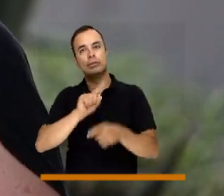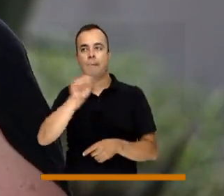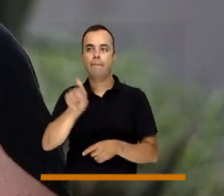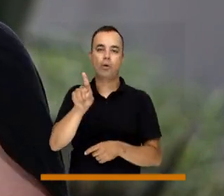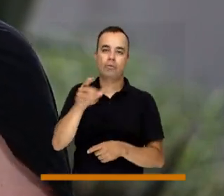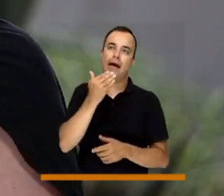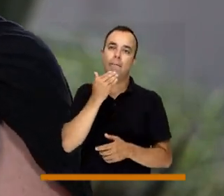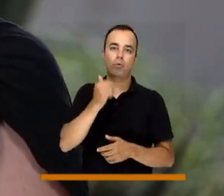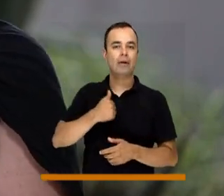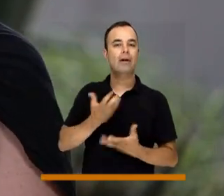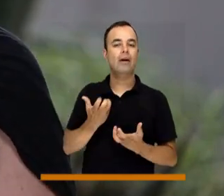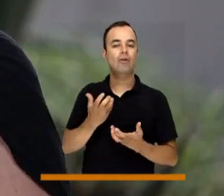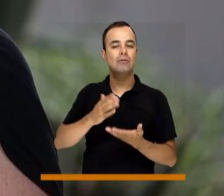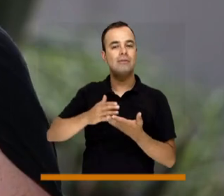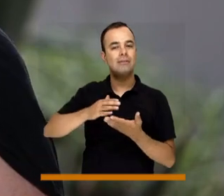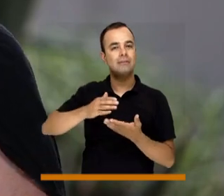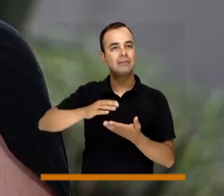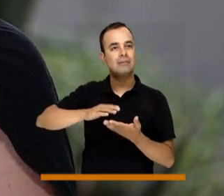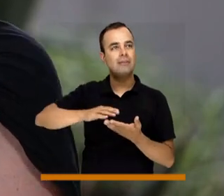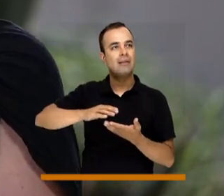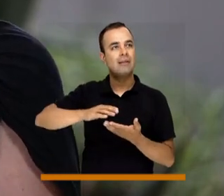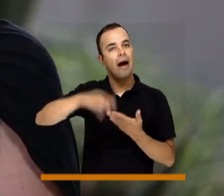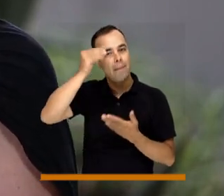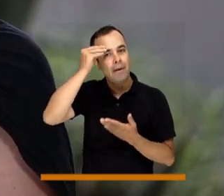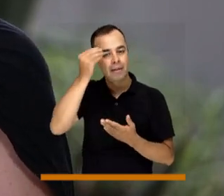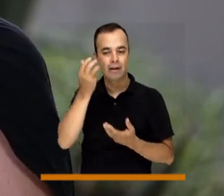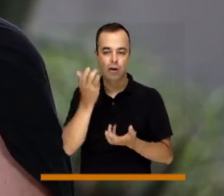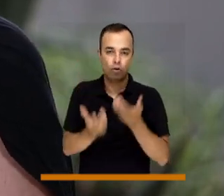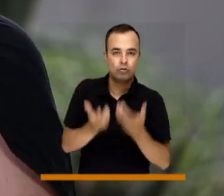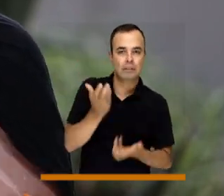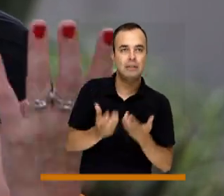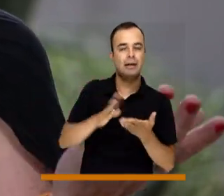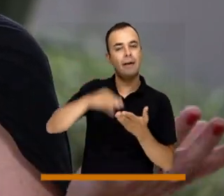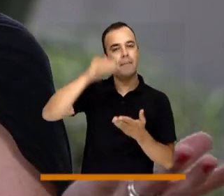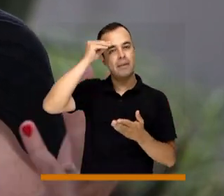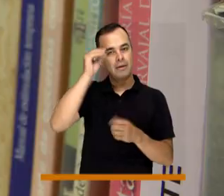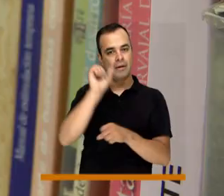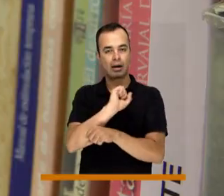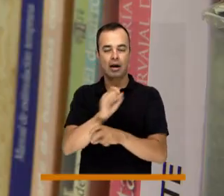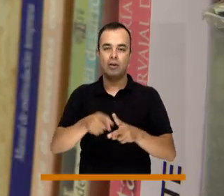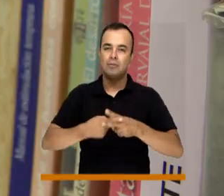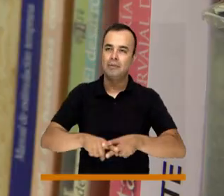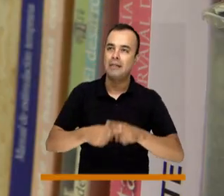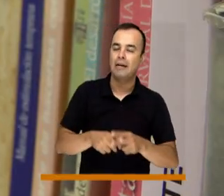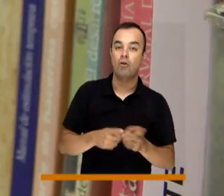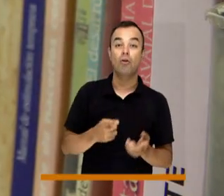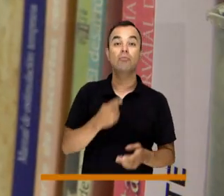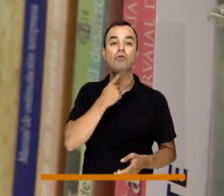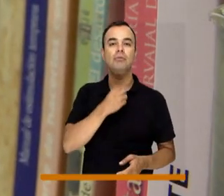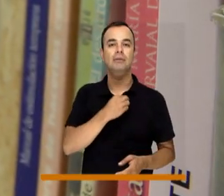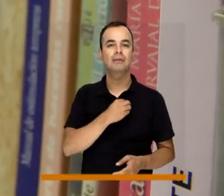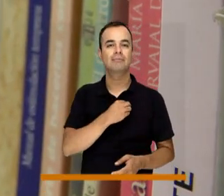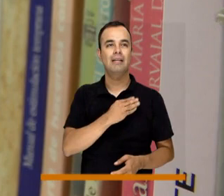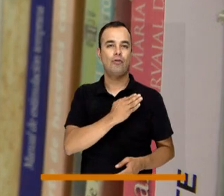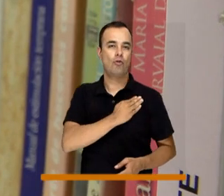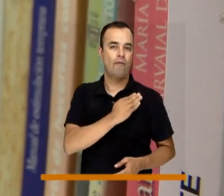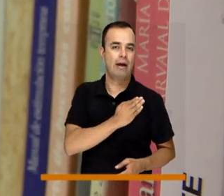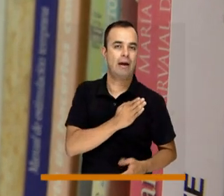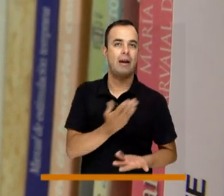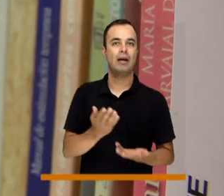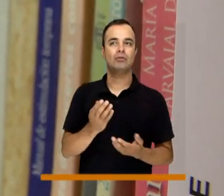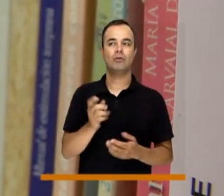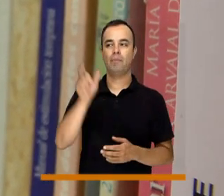de recetas de cocina, quiero saber de mecánica, bueno, me interesan las novelas,